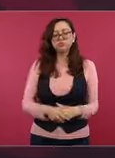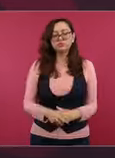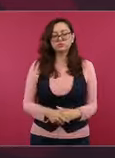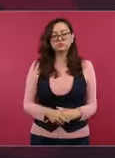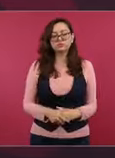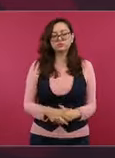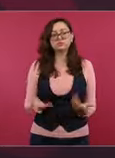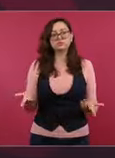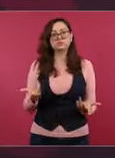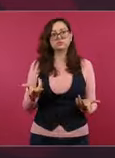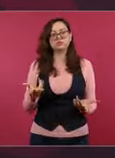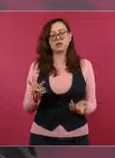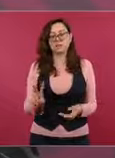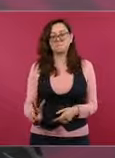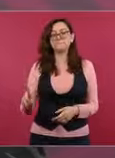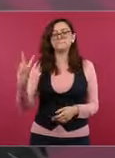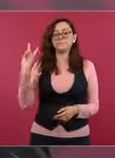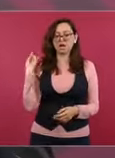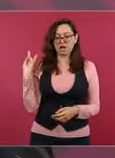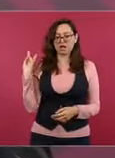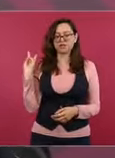Eso fue el viernes